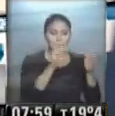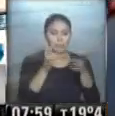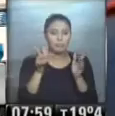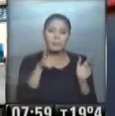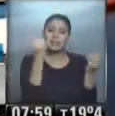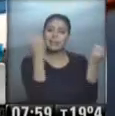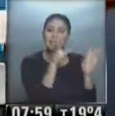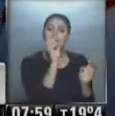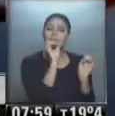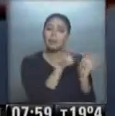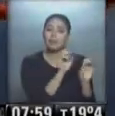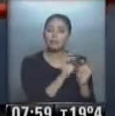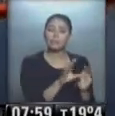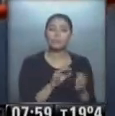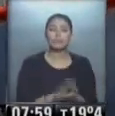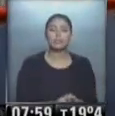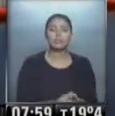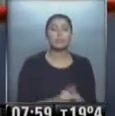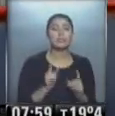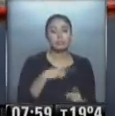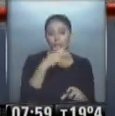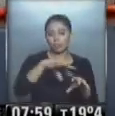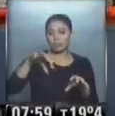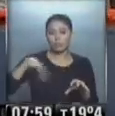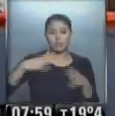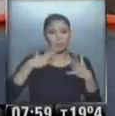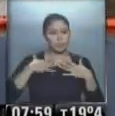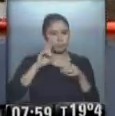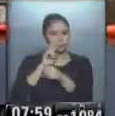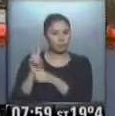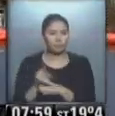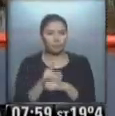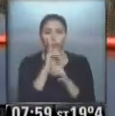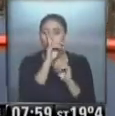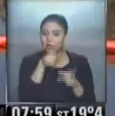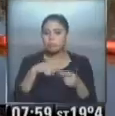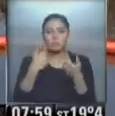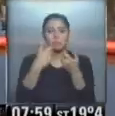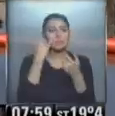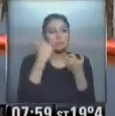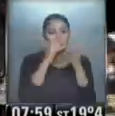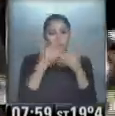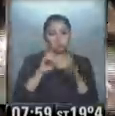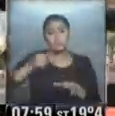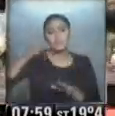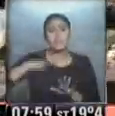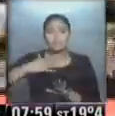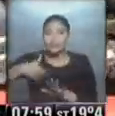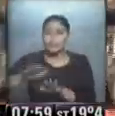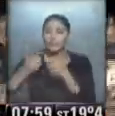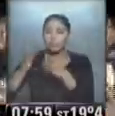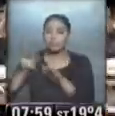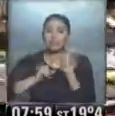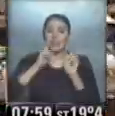basura. Tenemos unidades sanitarias ambientales ya inauguradas y otras por inaugurarse, compramos unidades